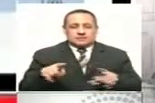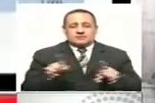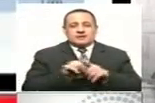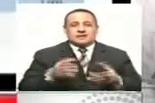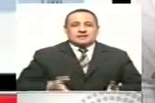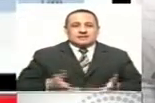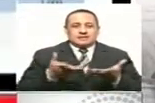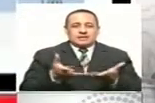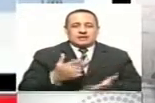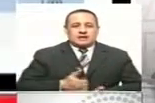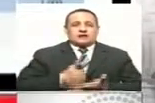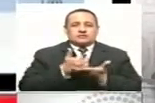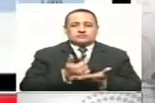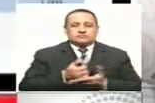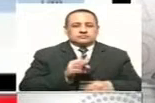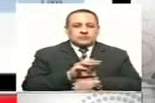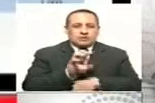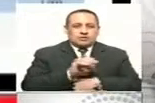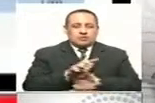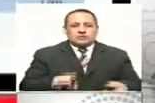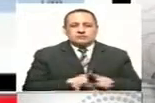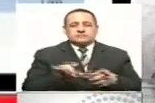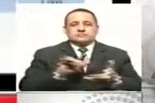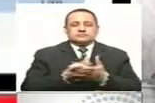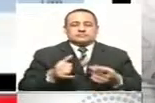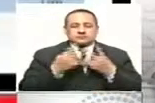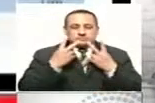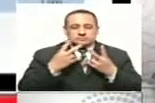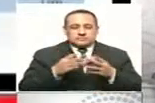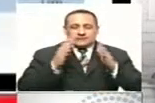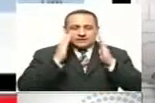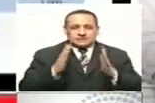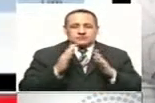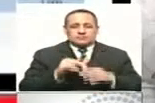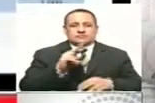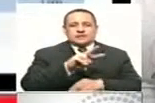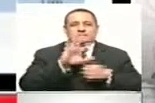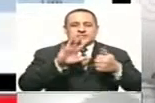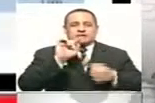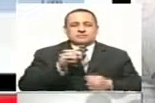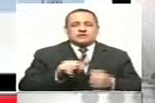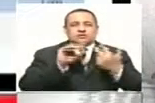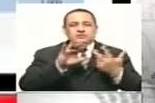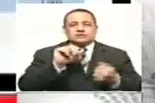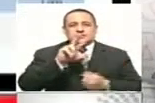darles asistencia técnica. Por lo menos tendríamos que estar atendiendo